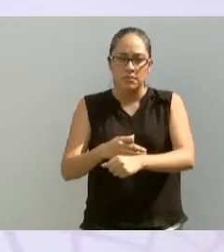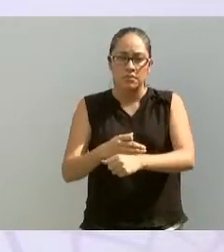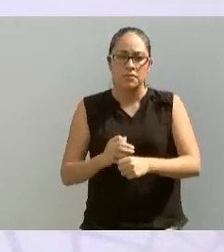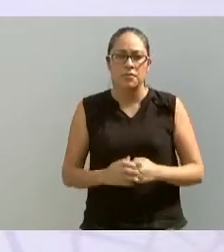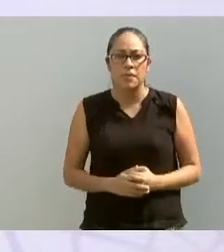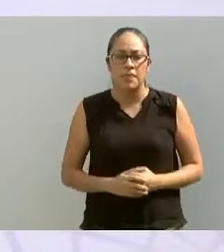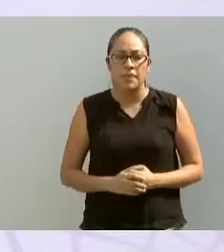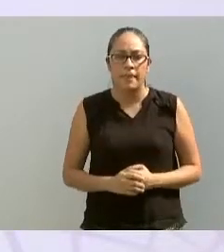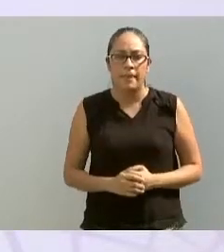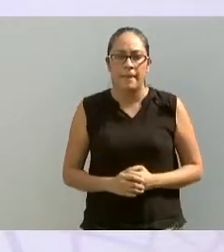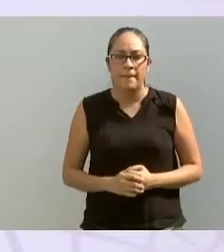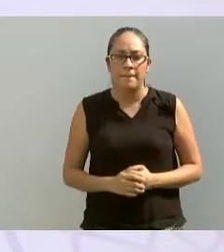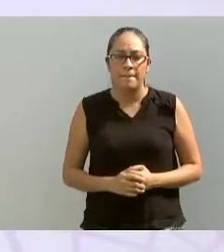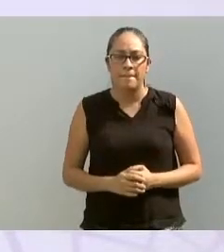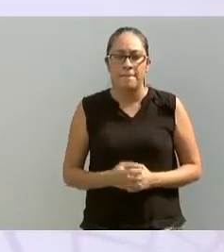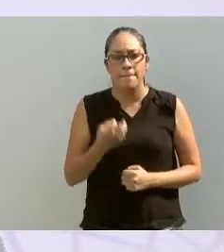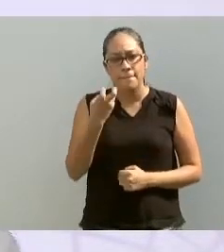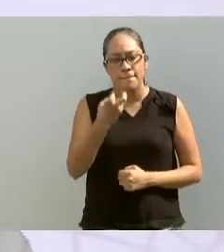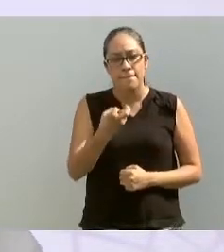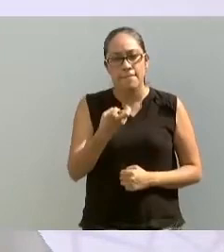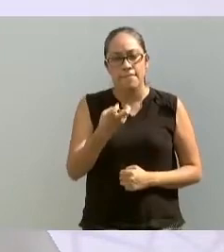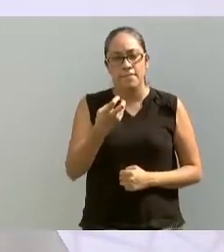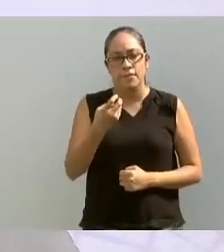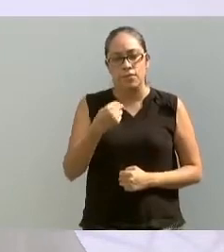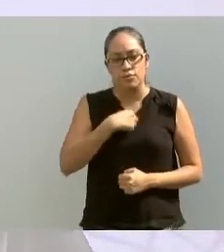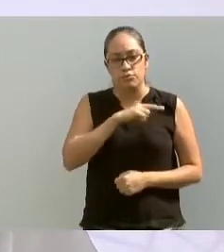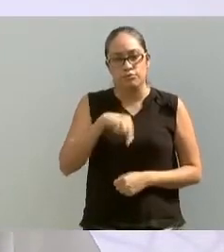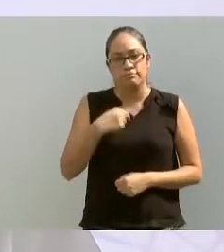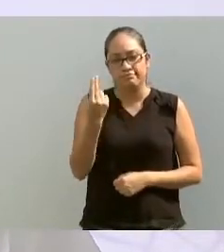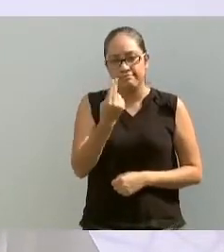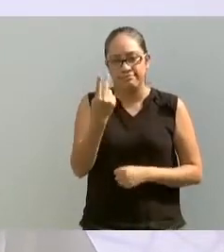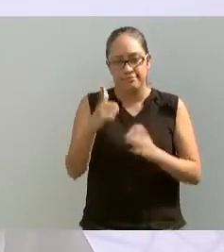Eso es lo que tenemos que exaltar.